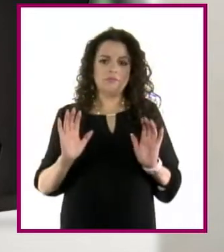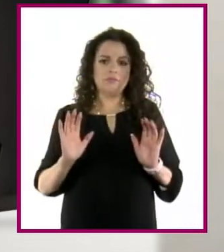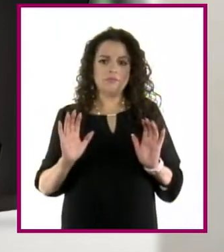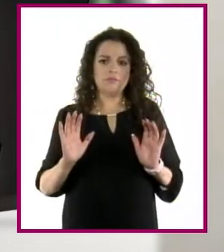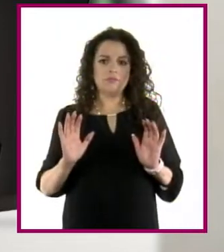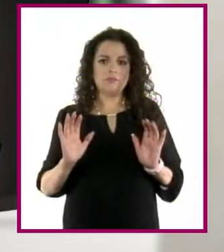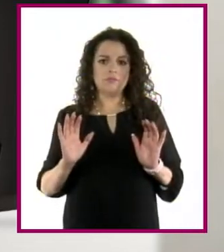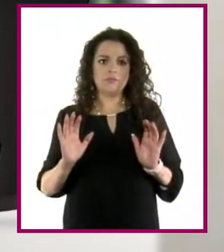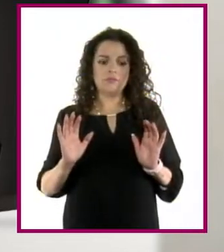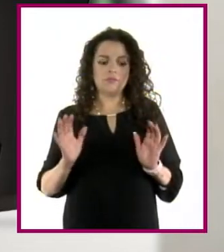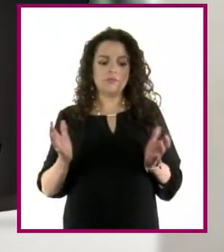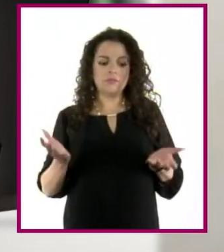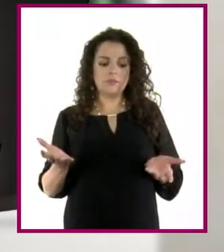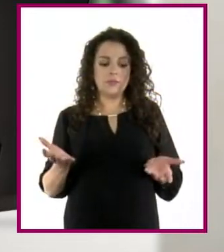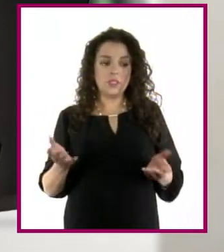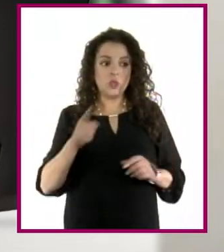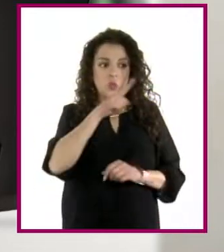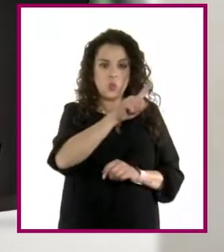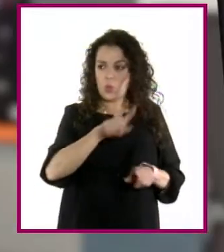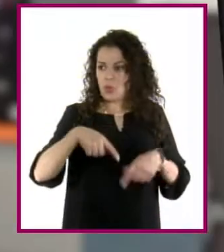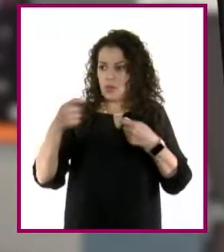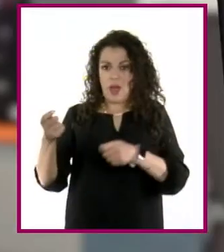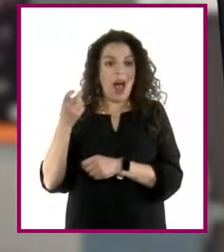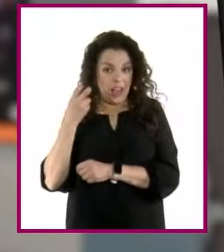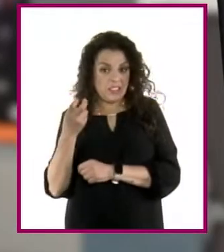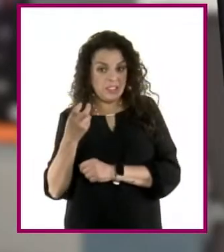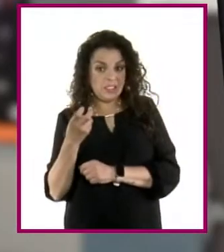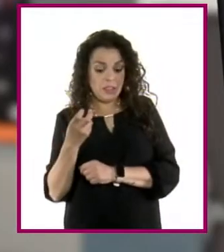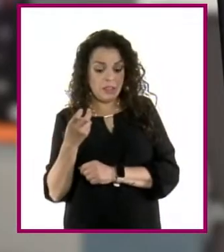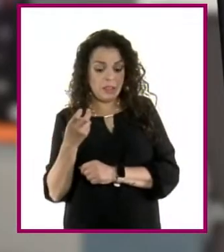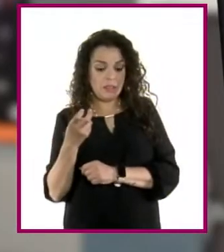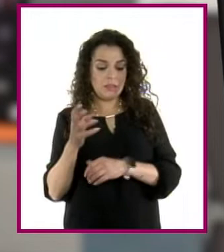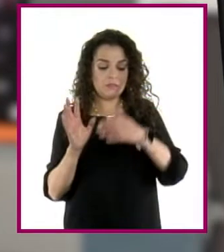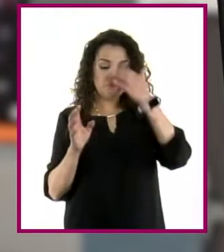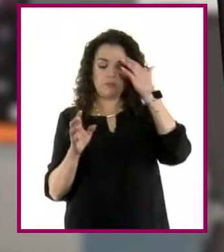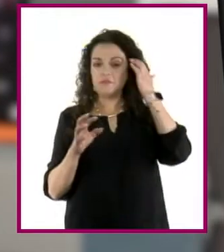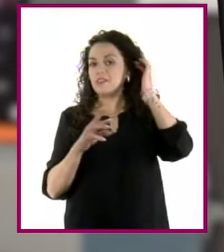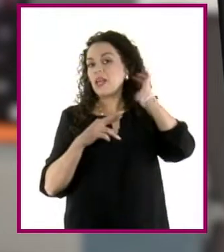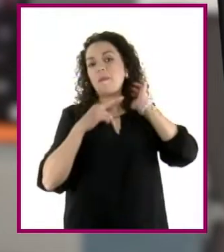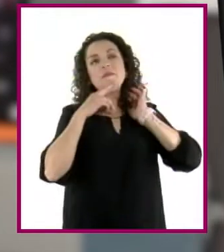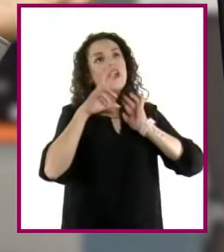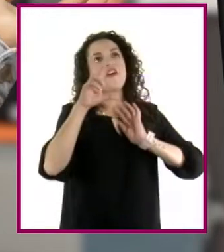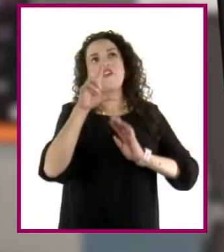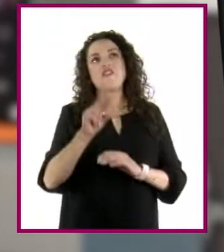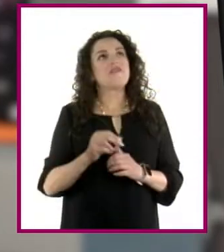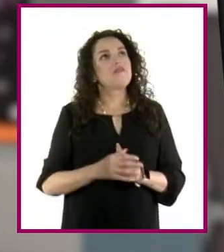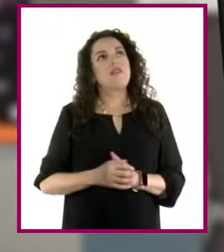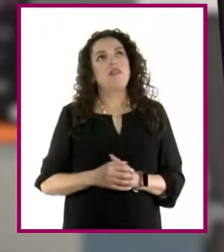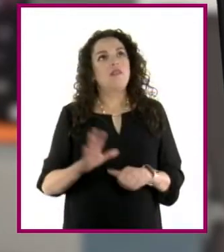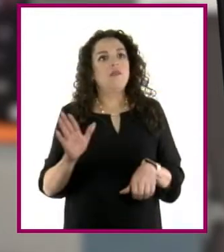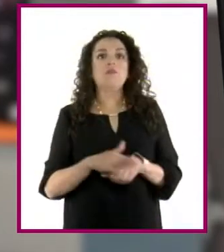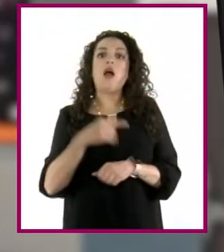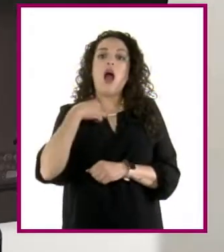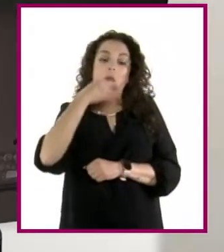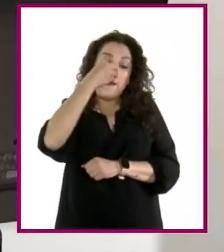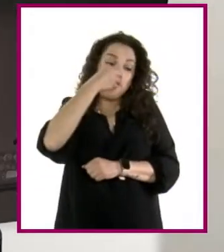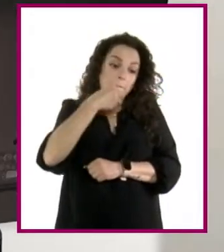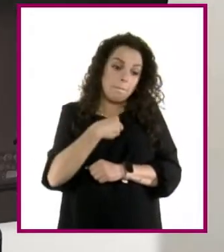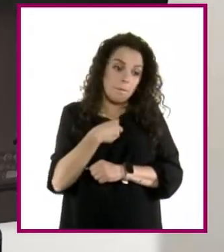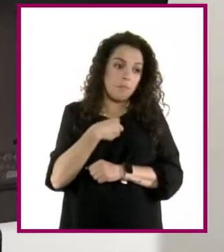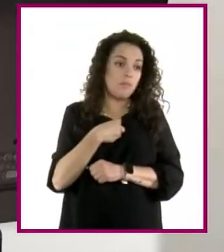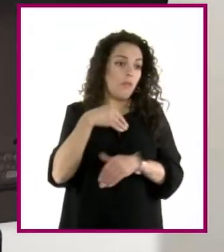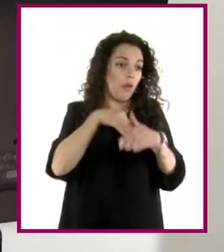De hecho, ¿tú le darías esa posibilidad? Uy, mejor no. Prácticamente me estaría sacrificando por ella.